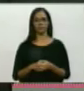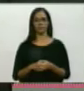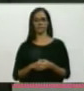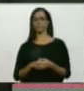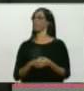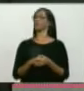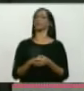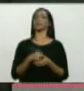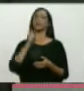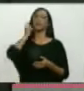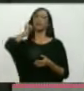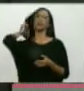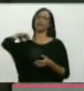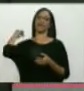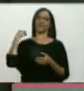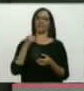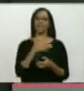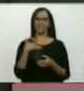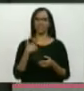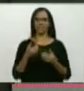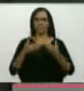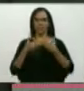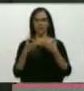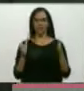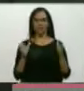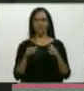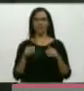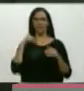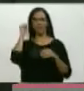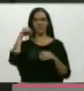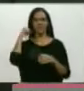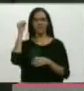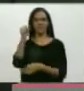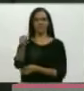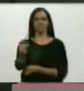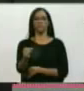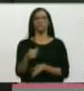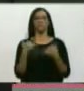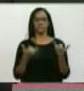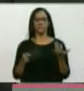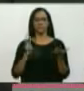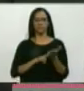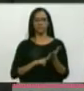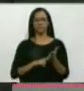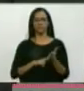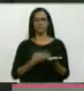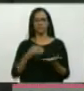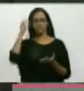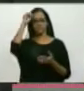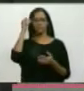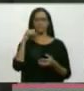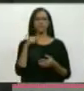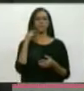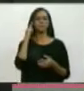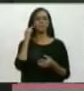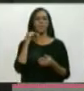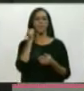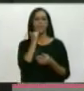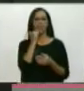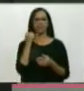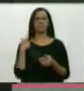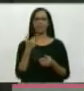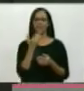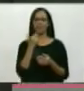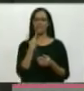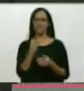que quisiera abrir con este video. Quiero abrir con este video. Y ya venimos con los comentarios de La Negra y Mango que tienen una cosa que decir.